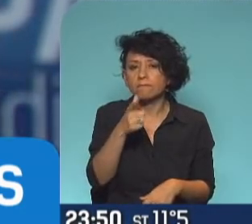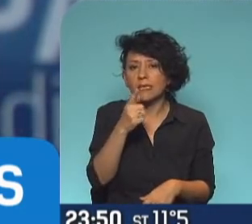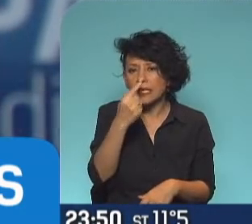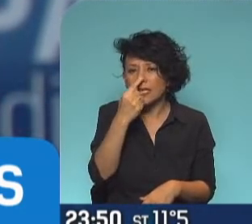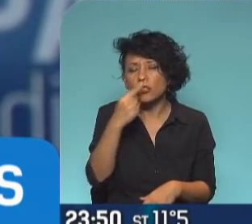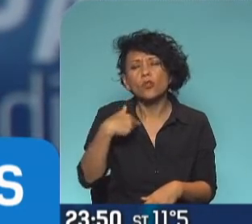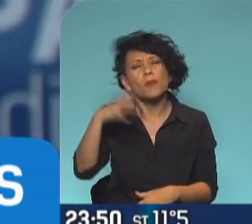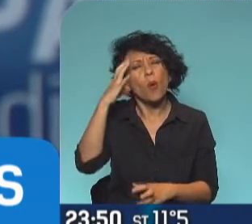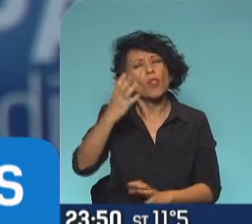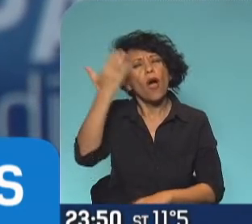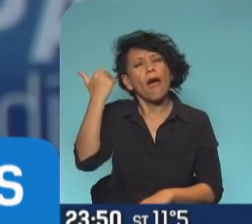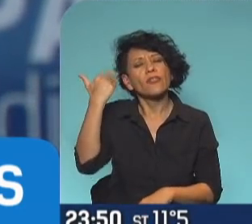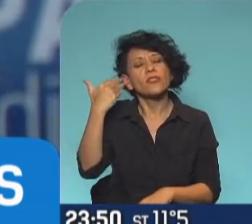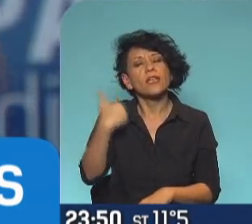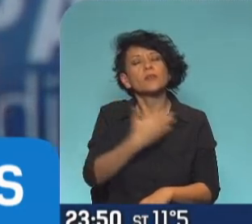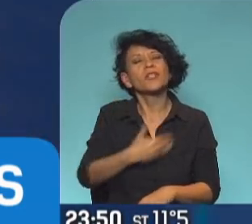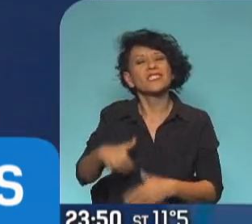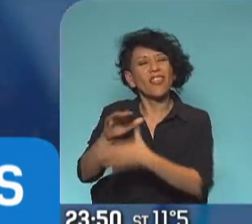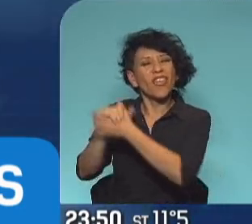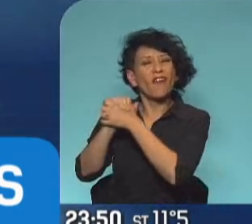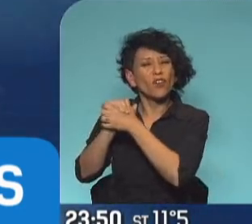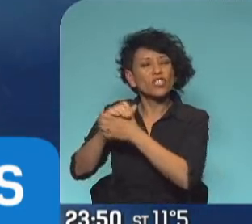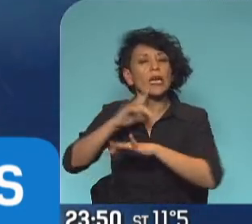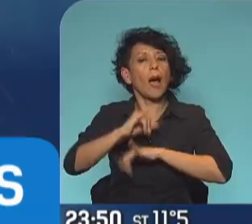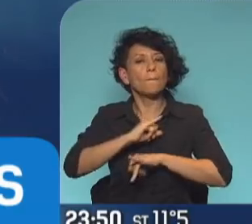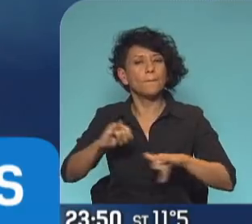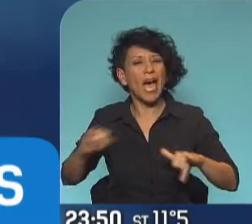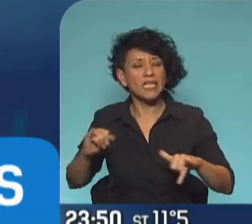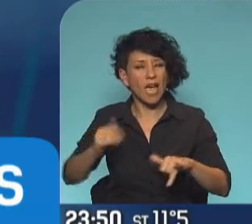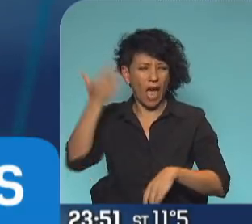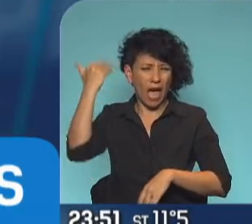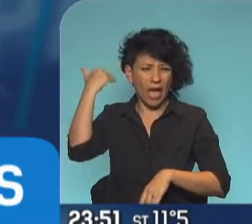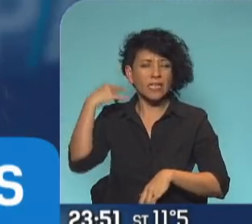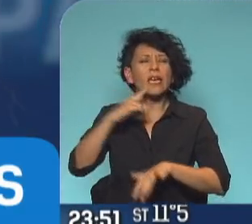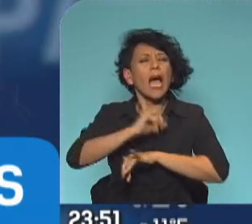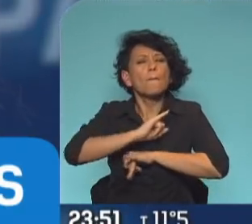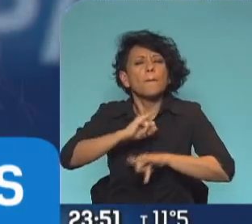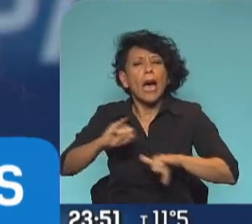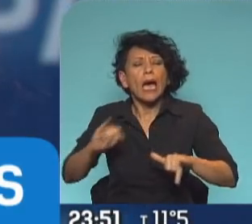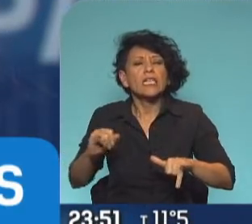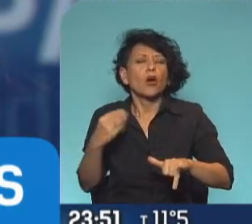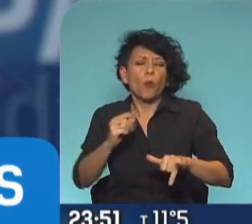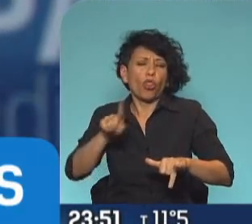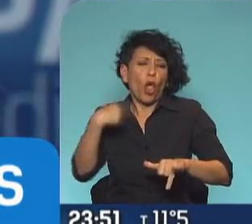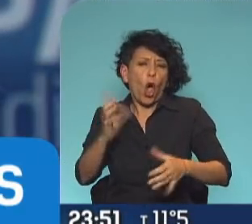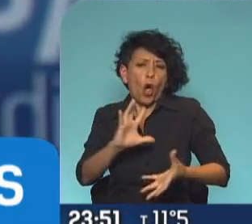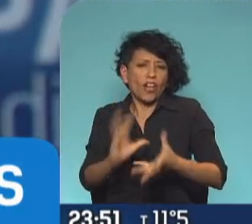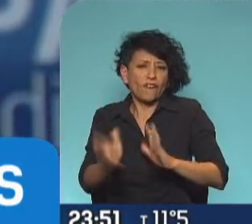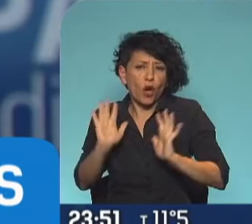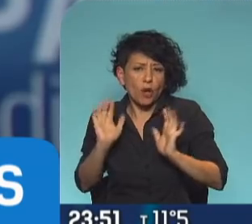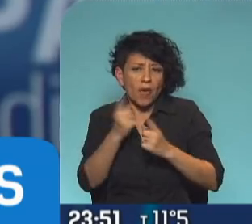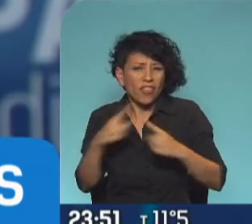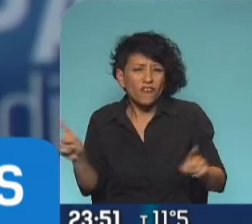épocas del presidente Alfonsín en la campaña, ¿no? Donde las campañas se hacían de otra manera, eran las